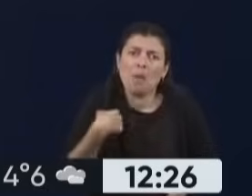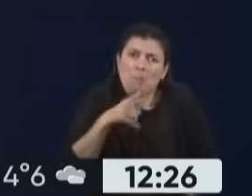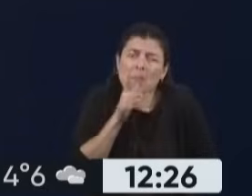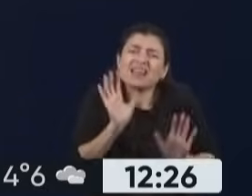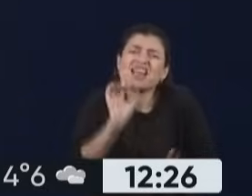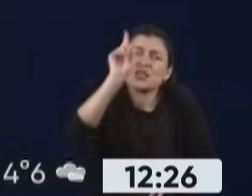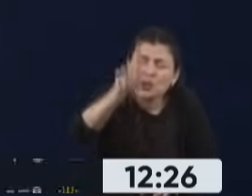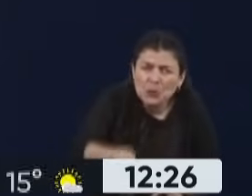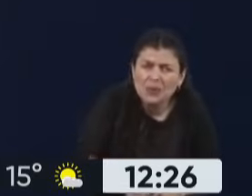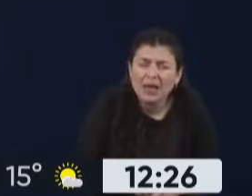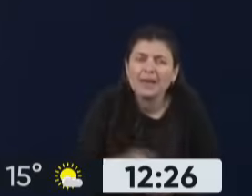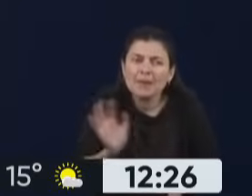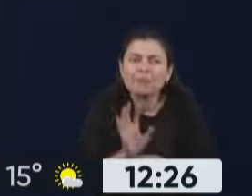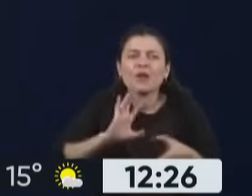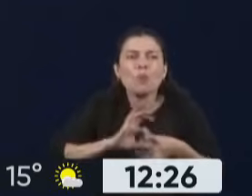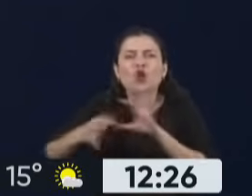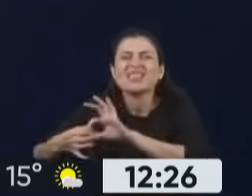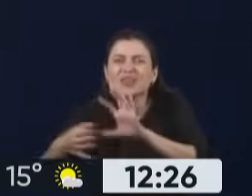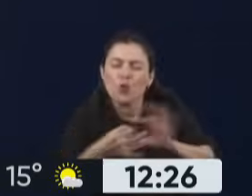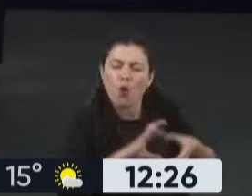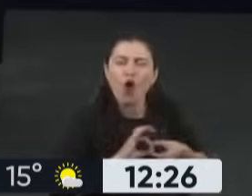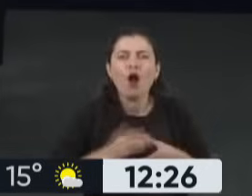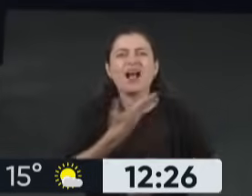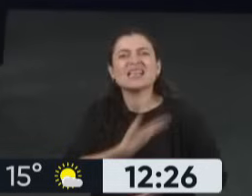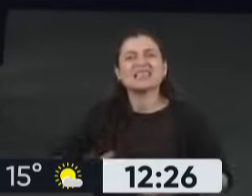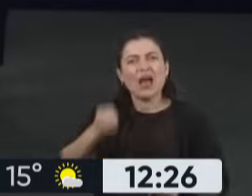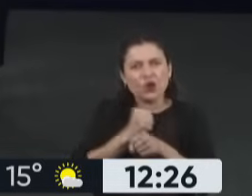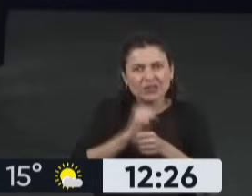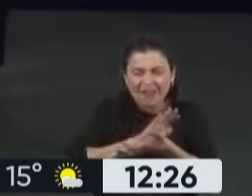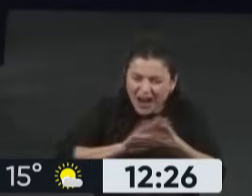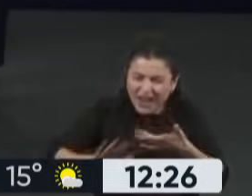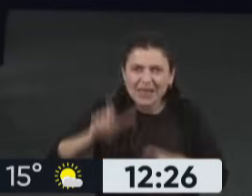y que es un círculo virtuoso.